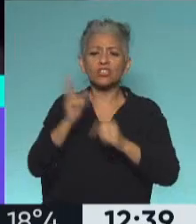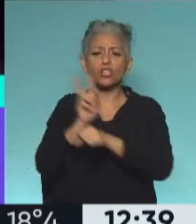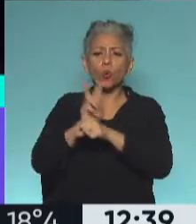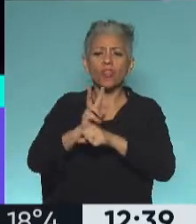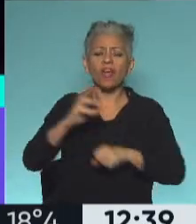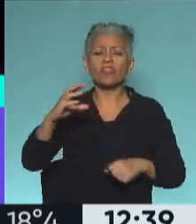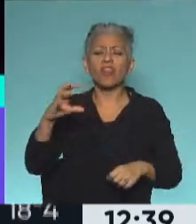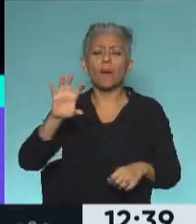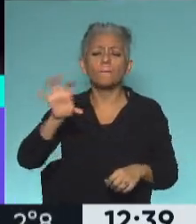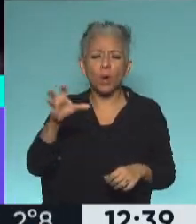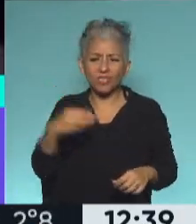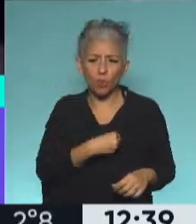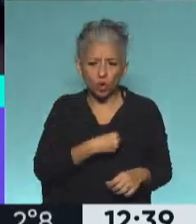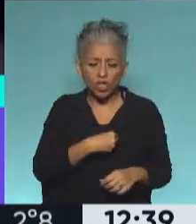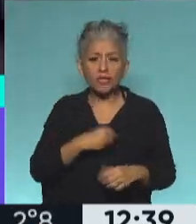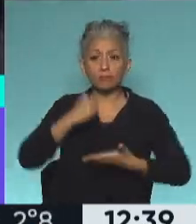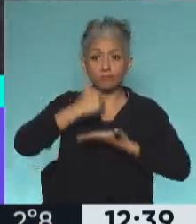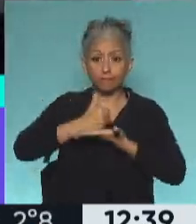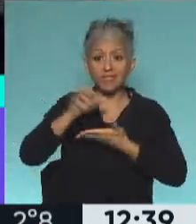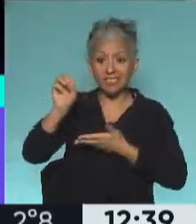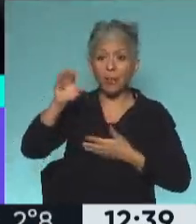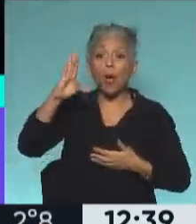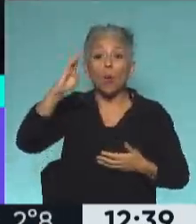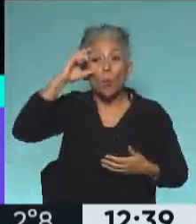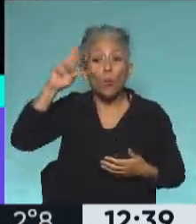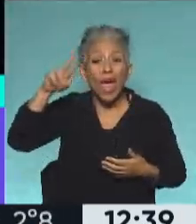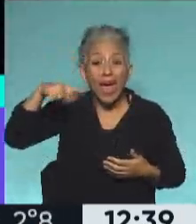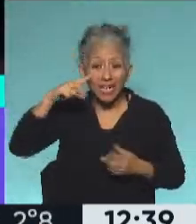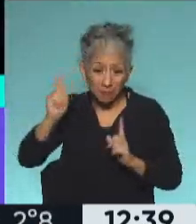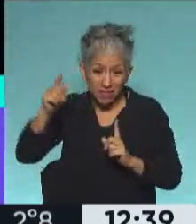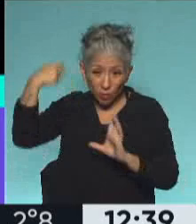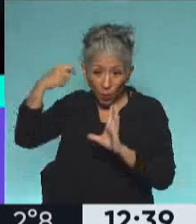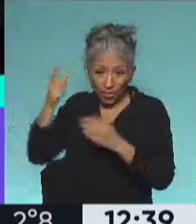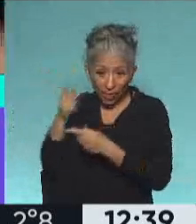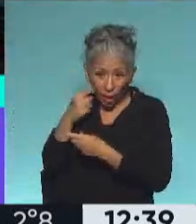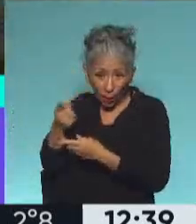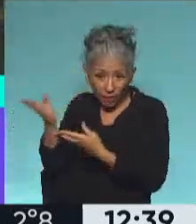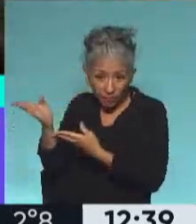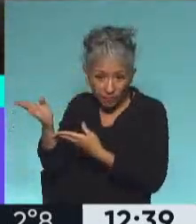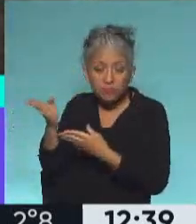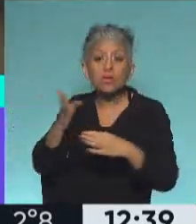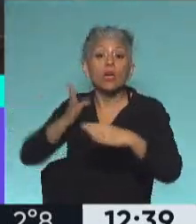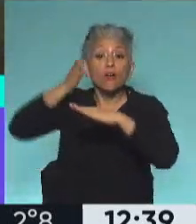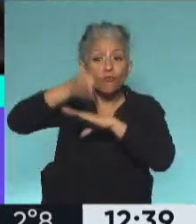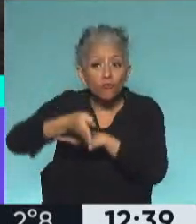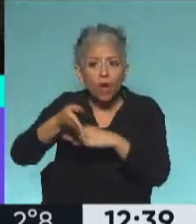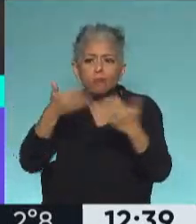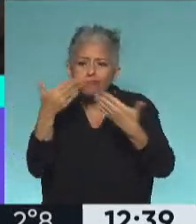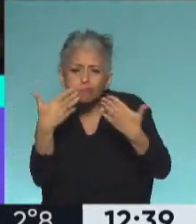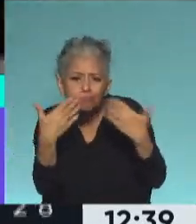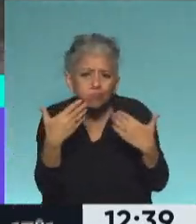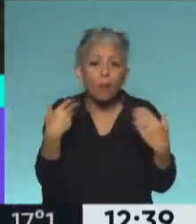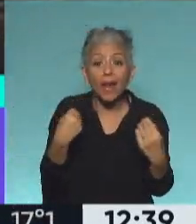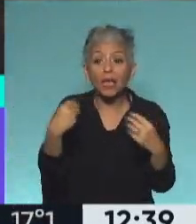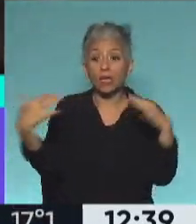Buenos Aires. Sergio Berni se hizo presente, como vemos en las imágenes, e intercedió para que los feriantes no cortaran